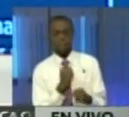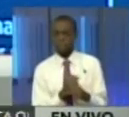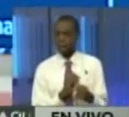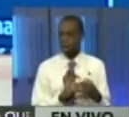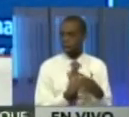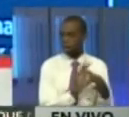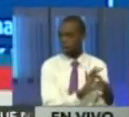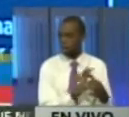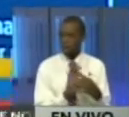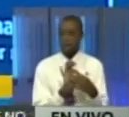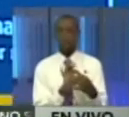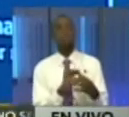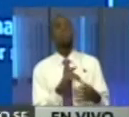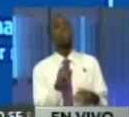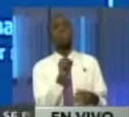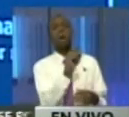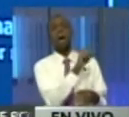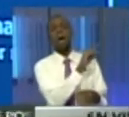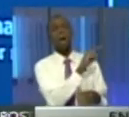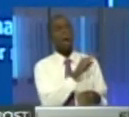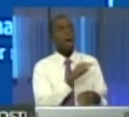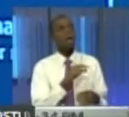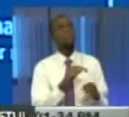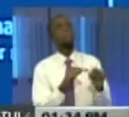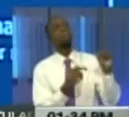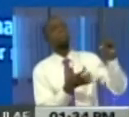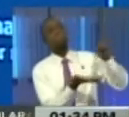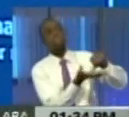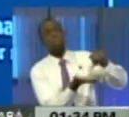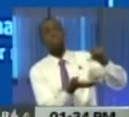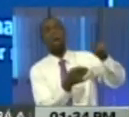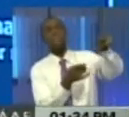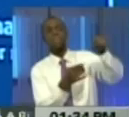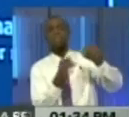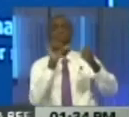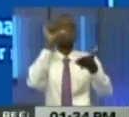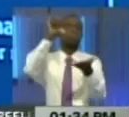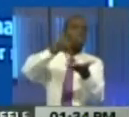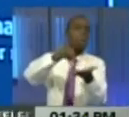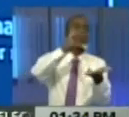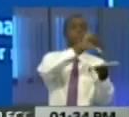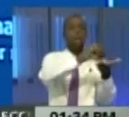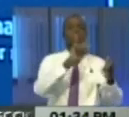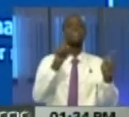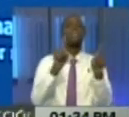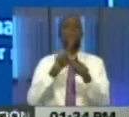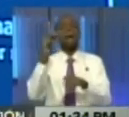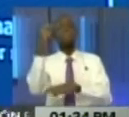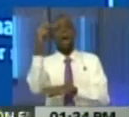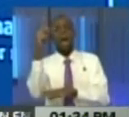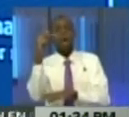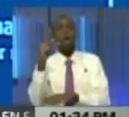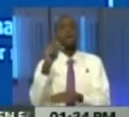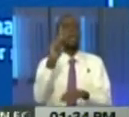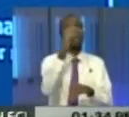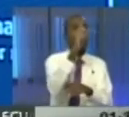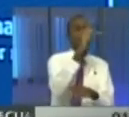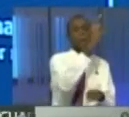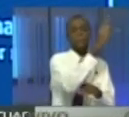trabajo de campo para seleccionar los centros de votación con el ámbito por ámbito parroquial. Tenemos que hacer el